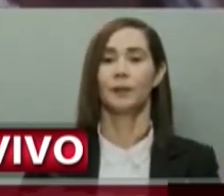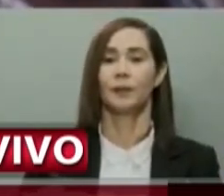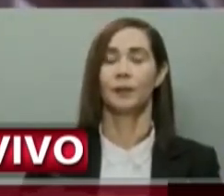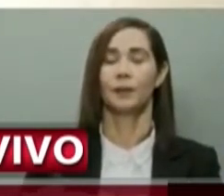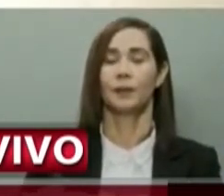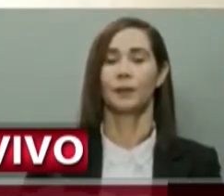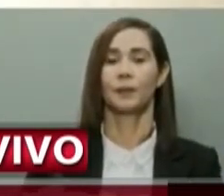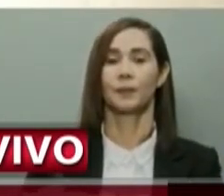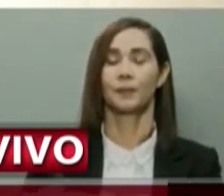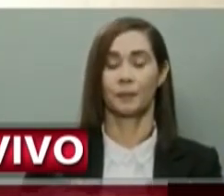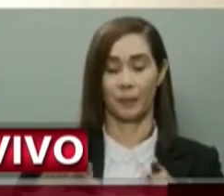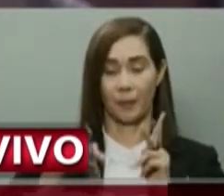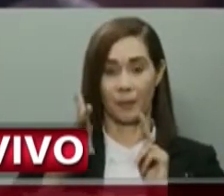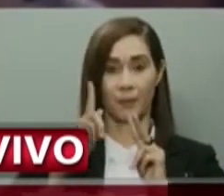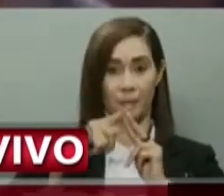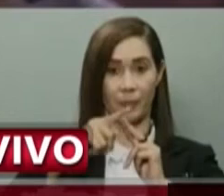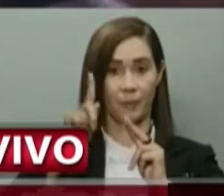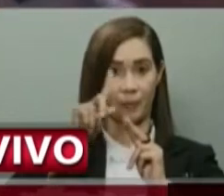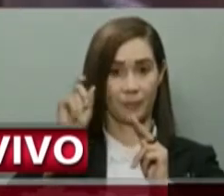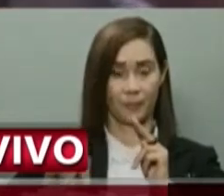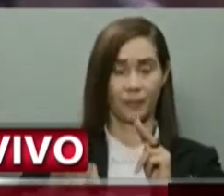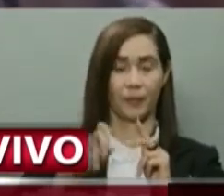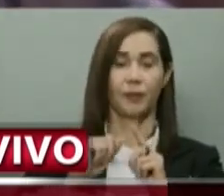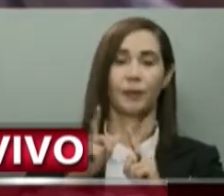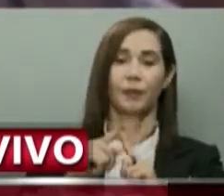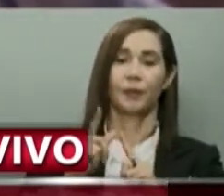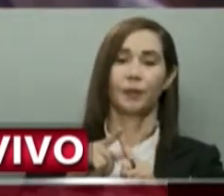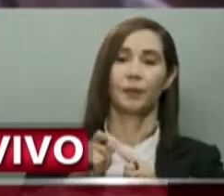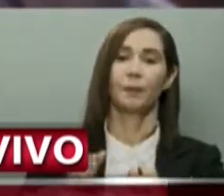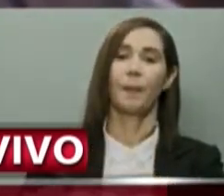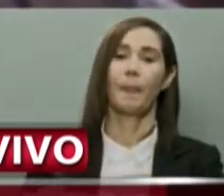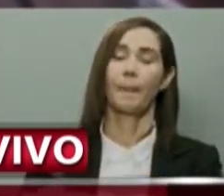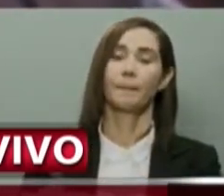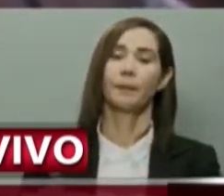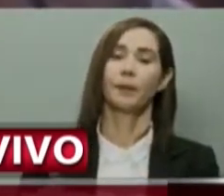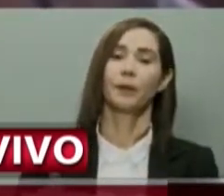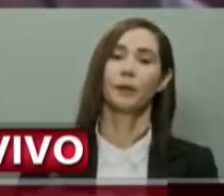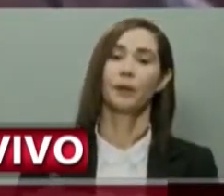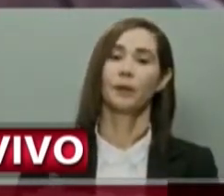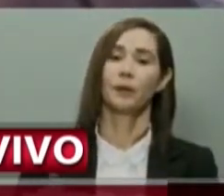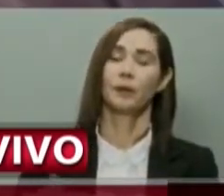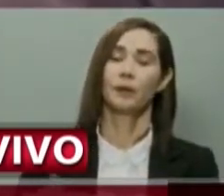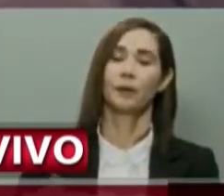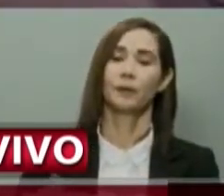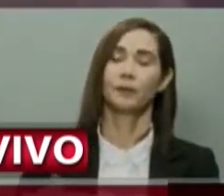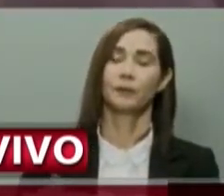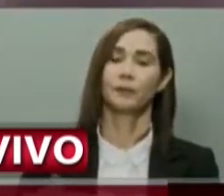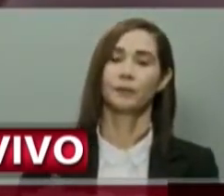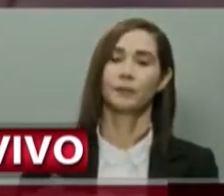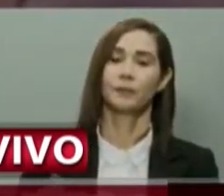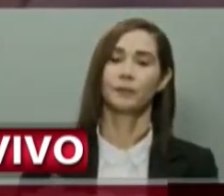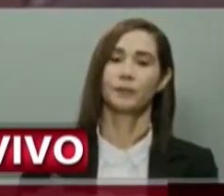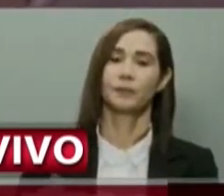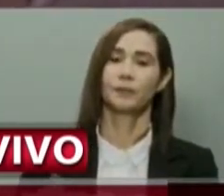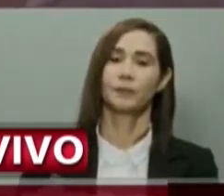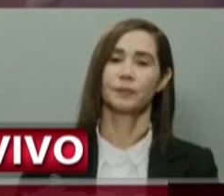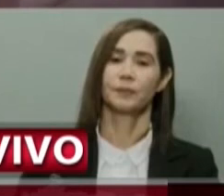Te la permito las dos, Las dos, sí. Bueno, Nixon Rodríguez de Telenoticias, Canal 11, señor presidente. La primera pregunta es